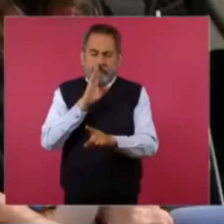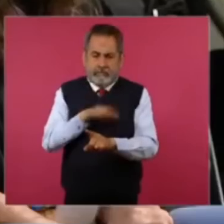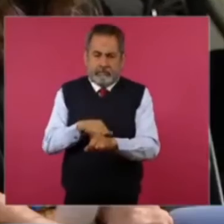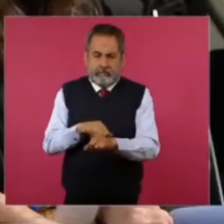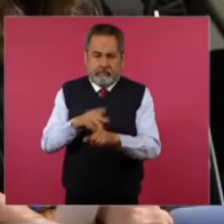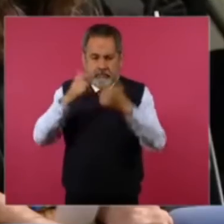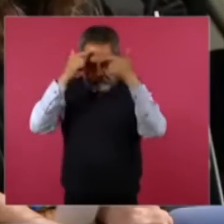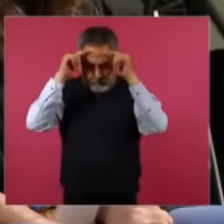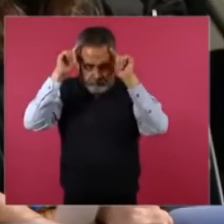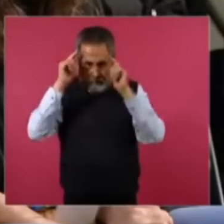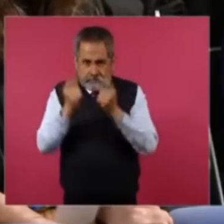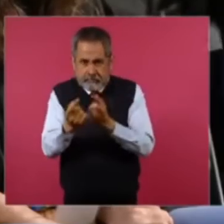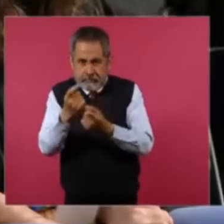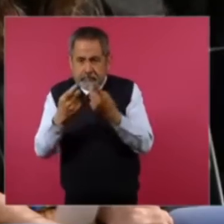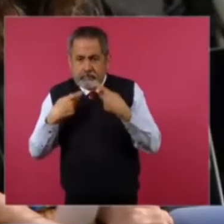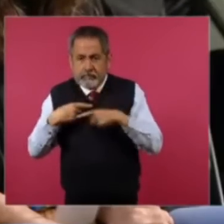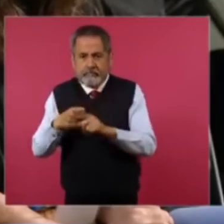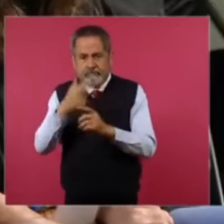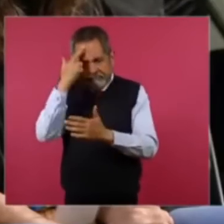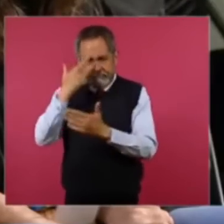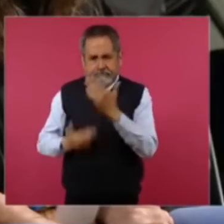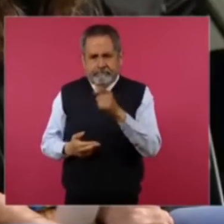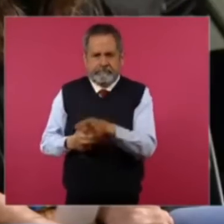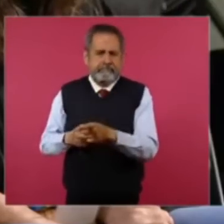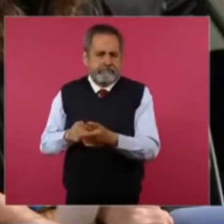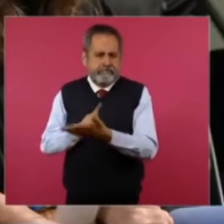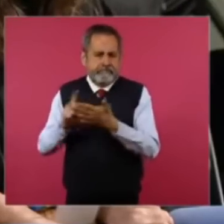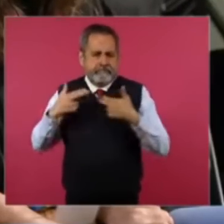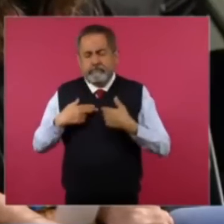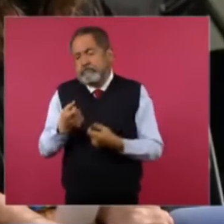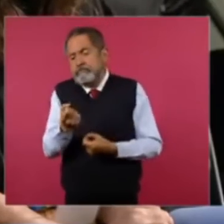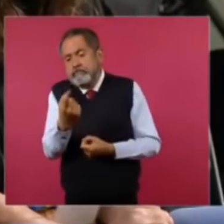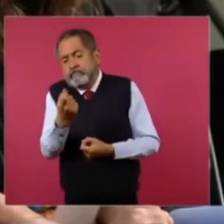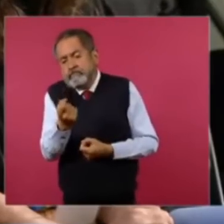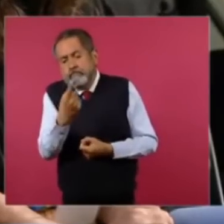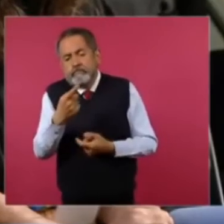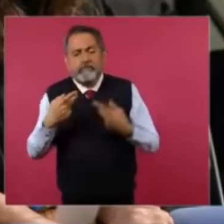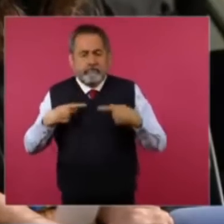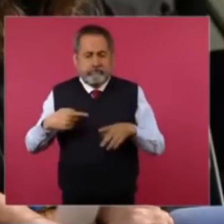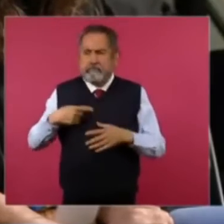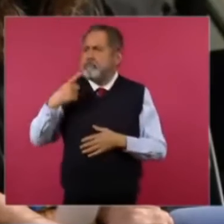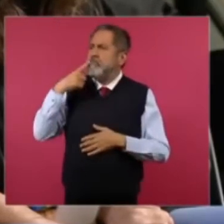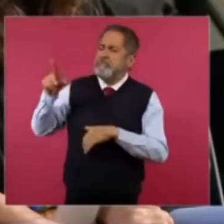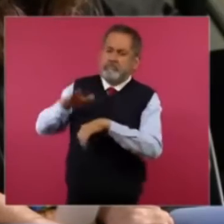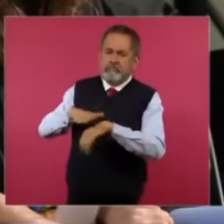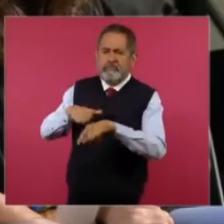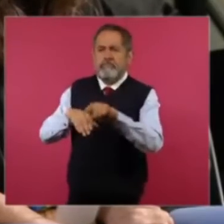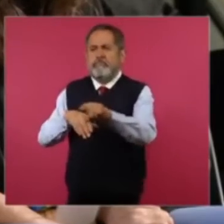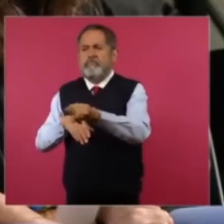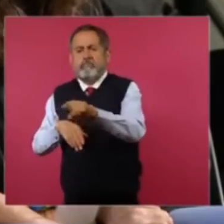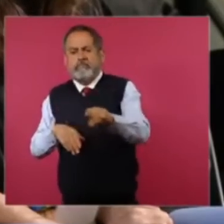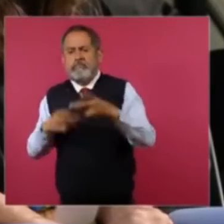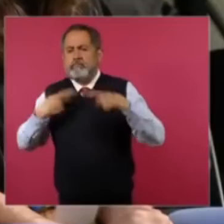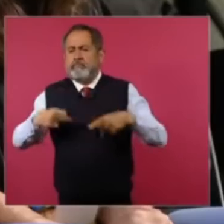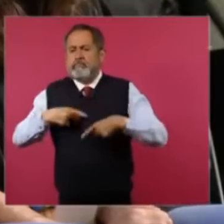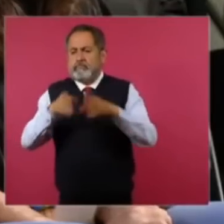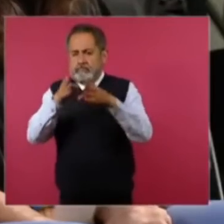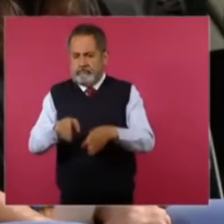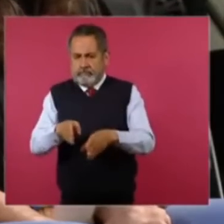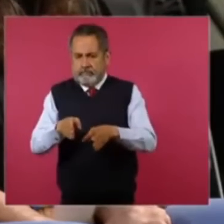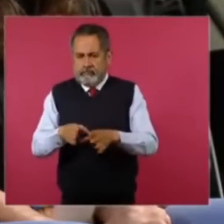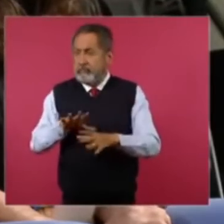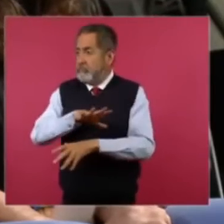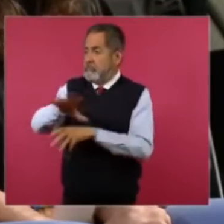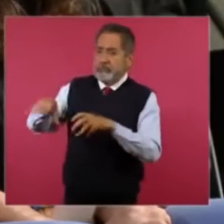han parapeteado en posiciones radicales para no conceder ningún reconocimiento al